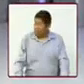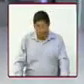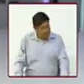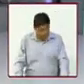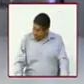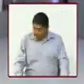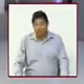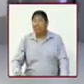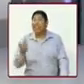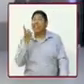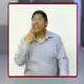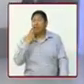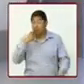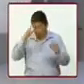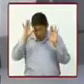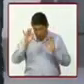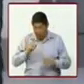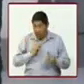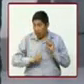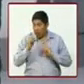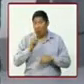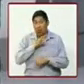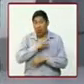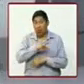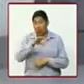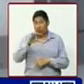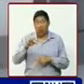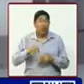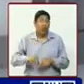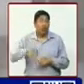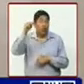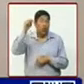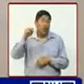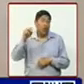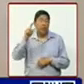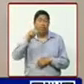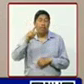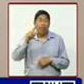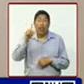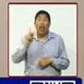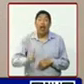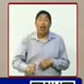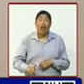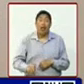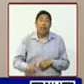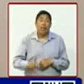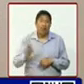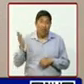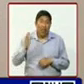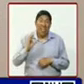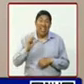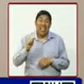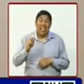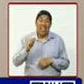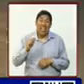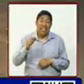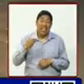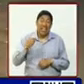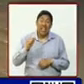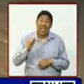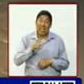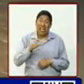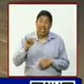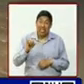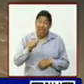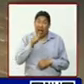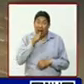Las últimas lluvias también causan temor en algunas zonas del norte paceño. Es el caso de Can Gallí, que pide auxilio. El nivel de agua